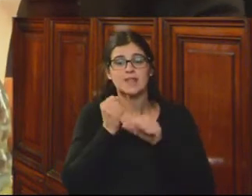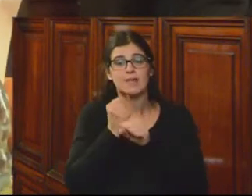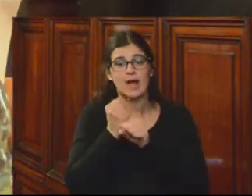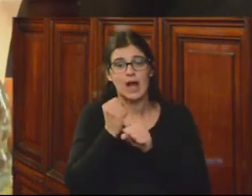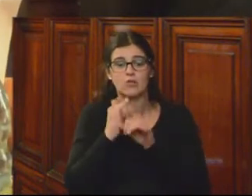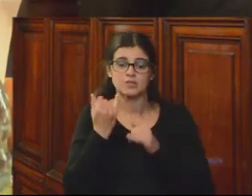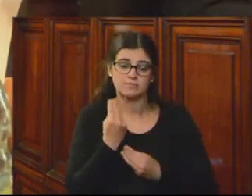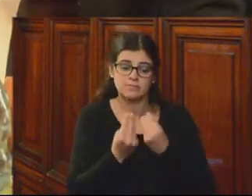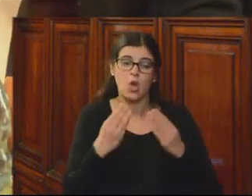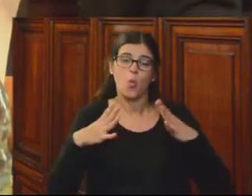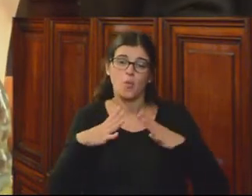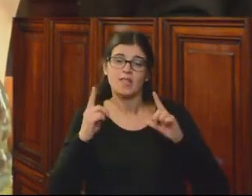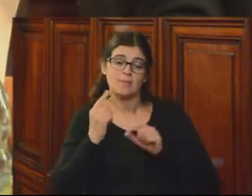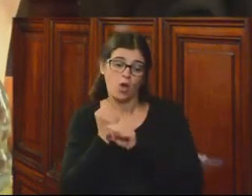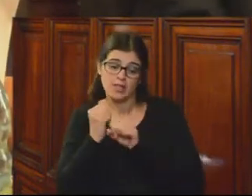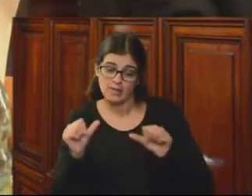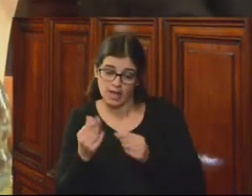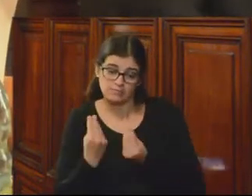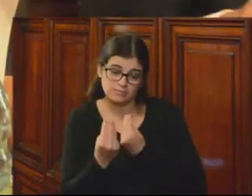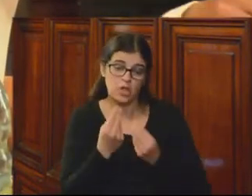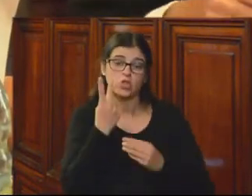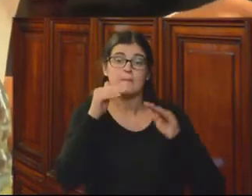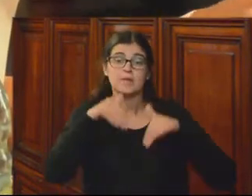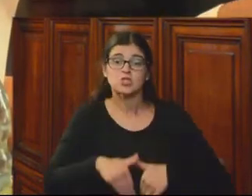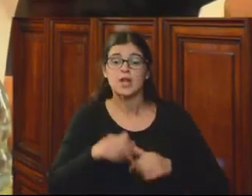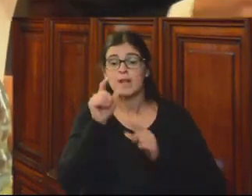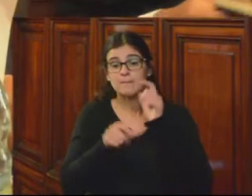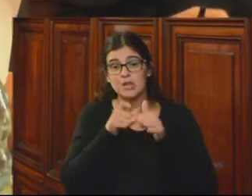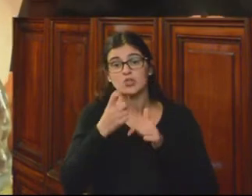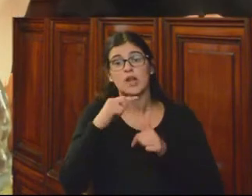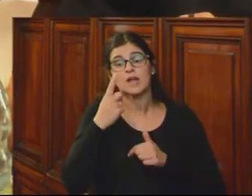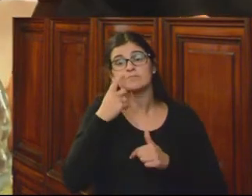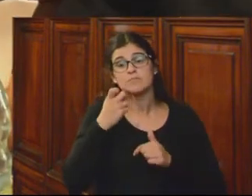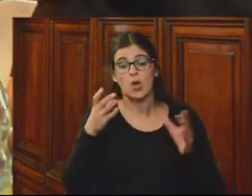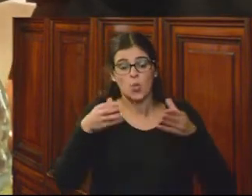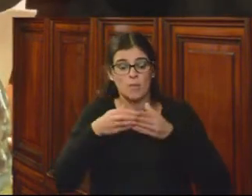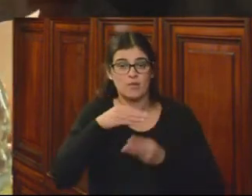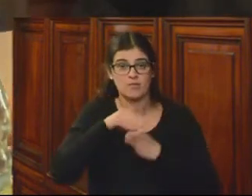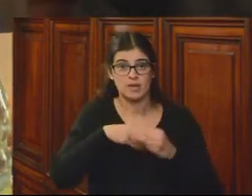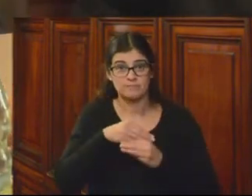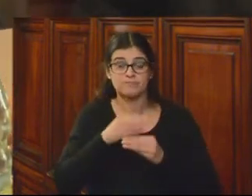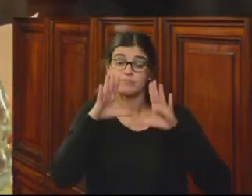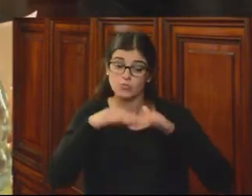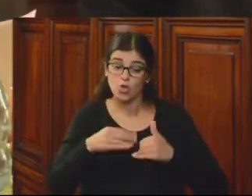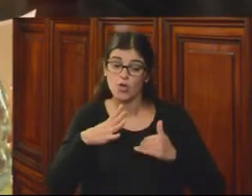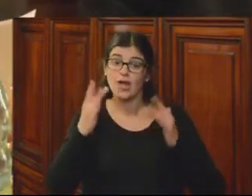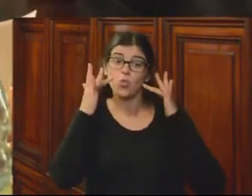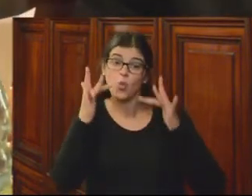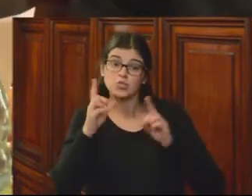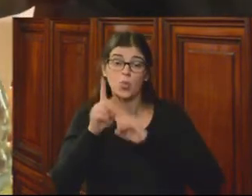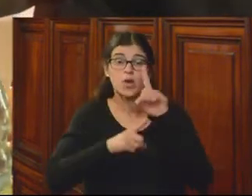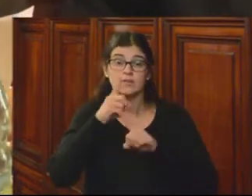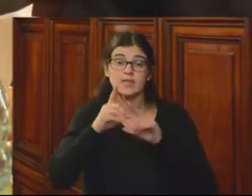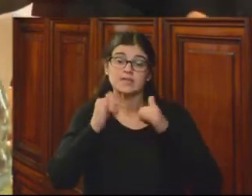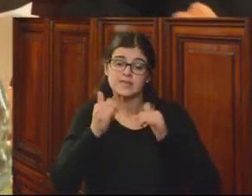entre activos y jubilados, y se eleva a 1,2 millones de personas si consideramos sus grupos familiares. Todo lo que se ha hecho en educación universitaria ha